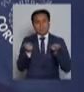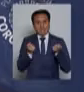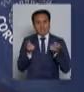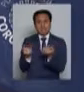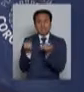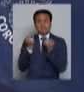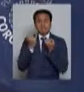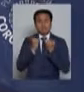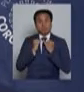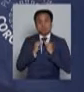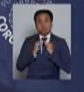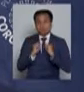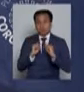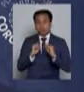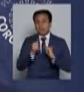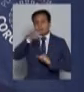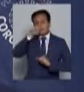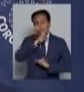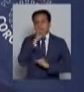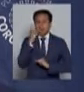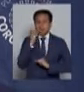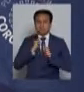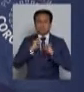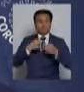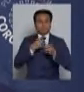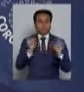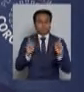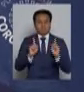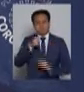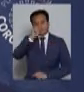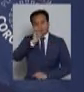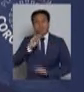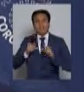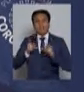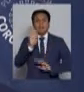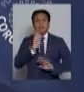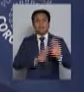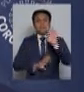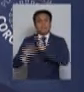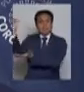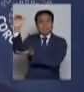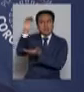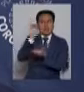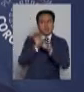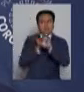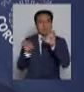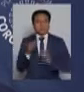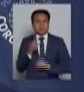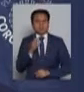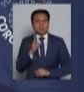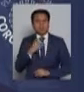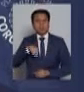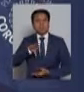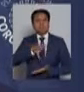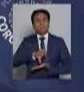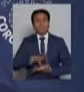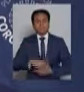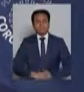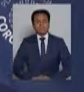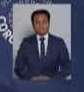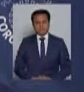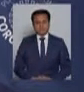esa información en estricto secreto para precisamente proteger la llegada de ese equipamiento a nuestro país.